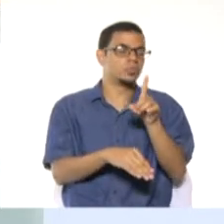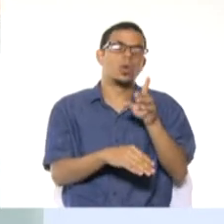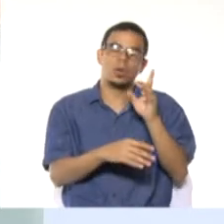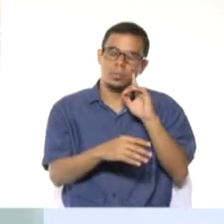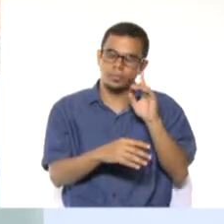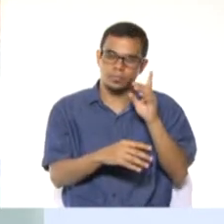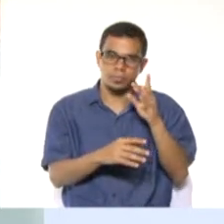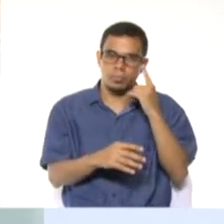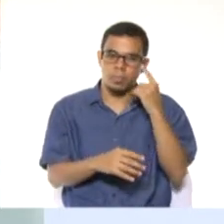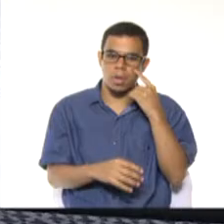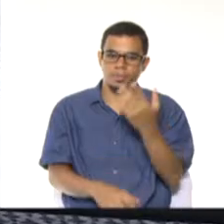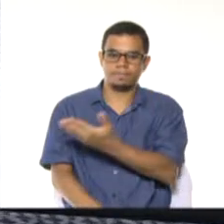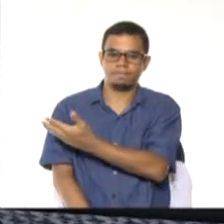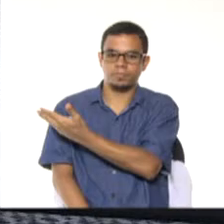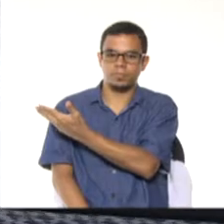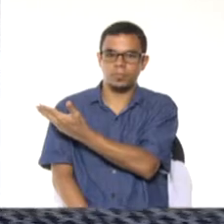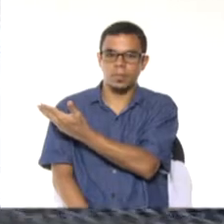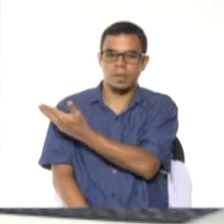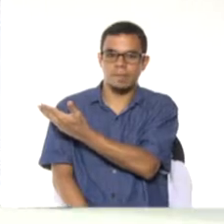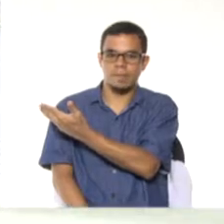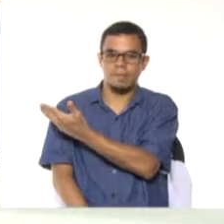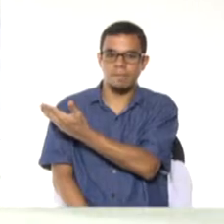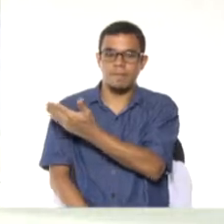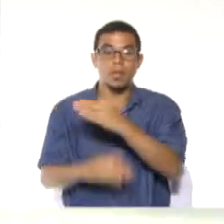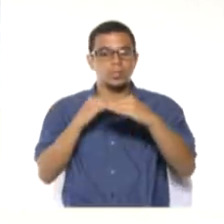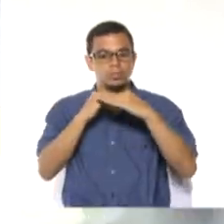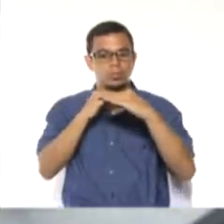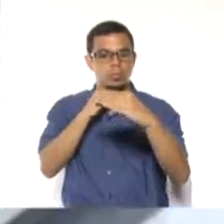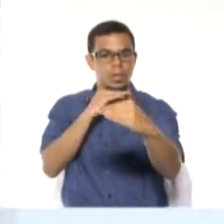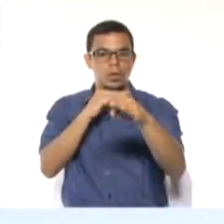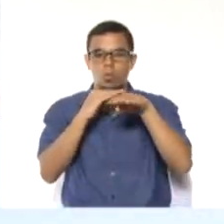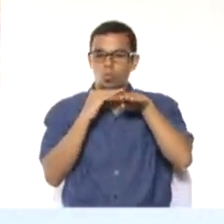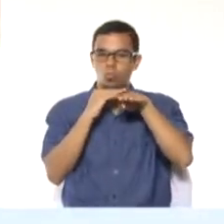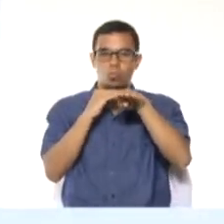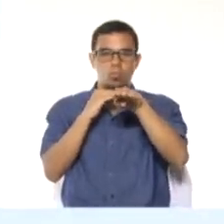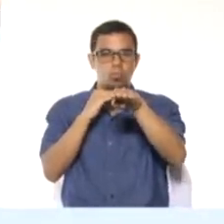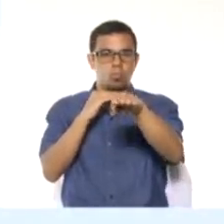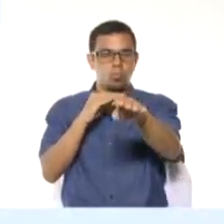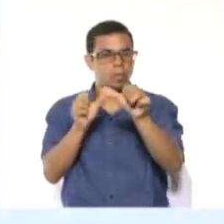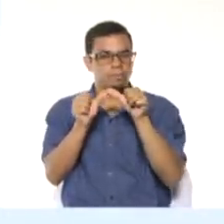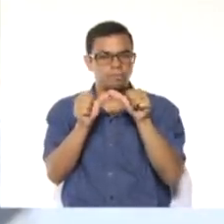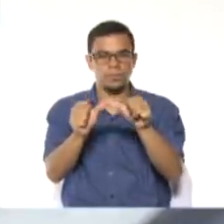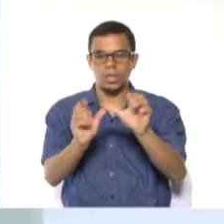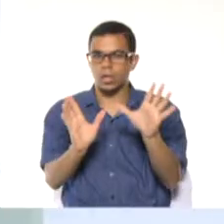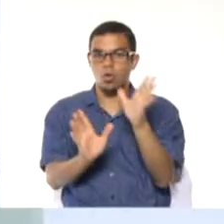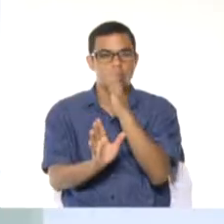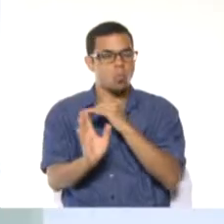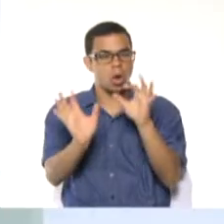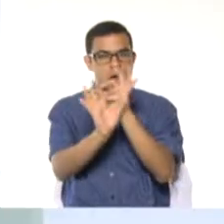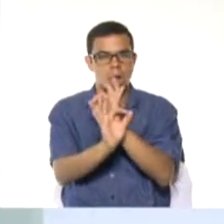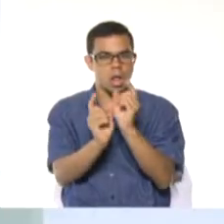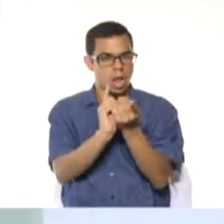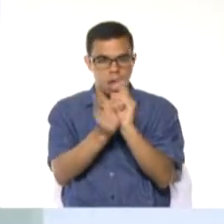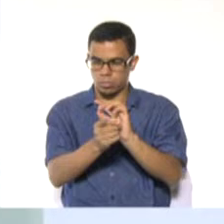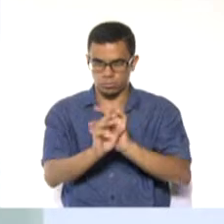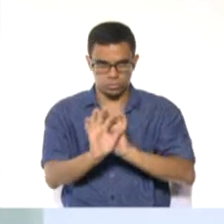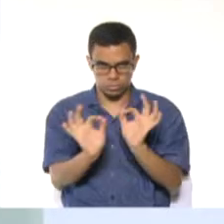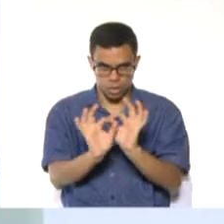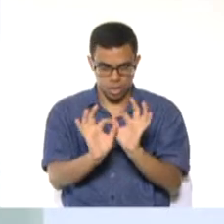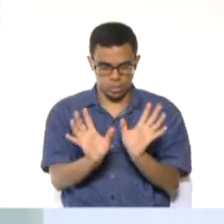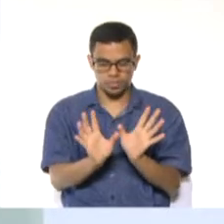el móvil acá toma una rapidez constante, ¿cierto? Fija, pero si yo hago